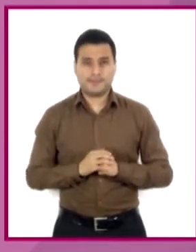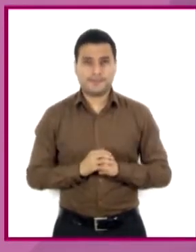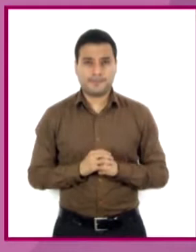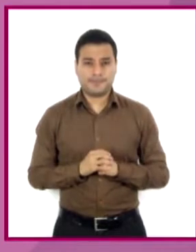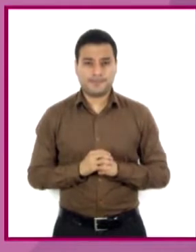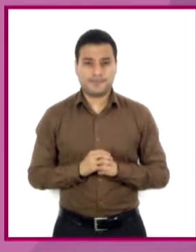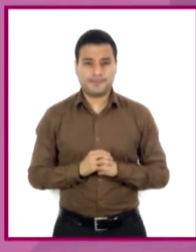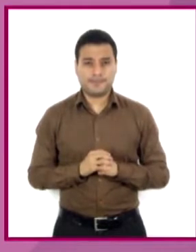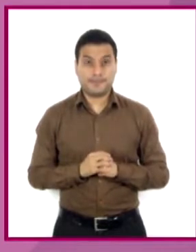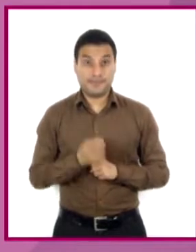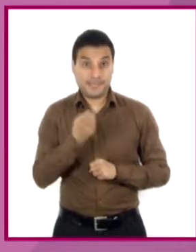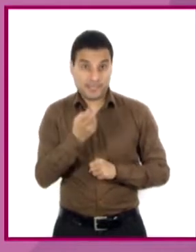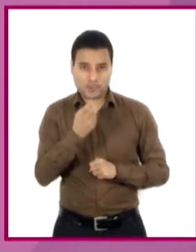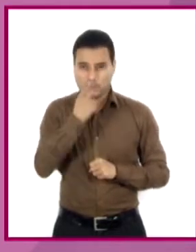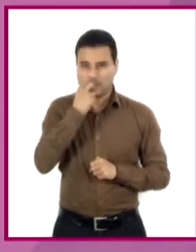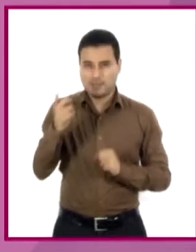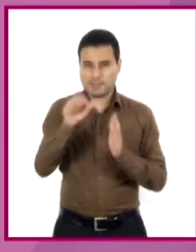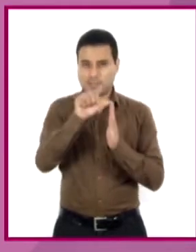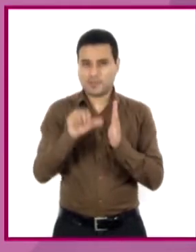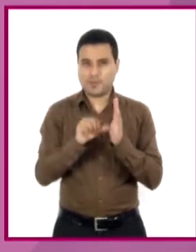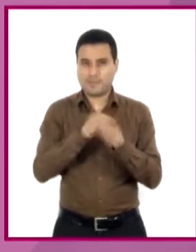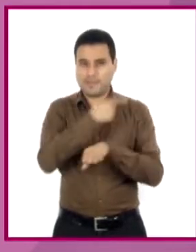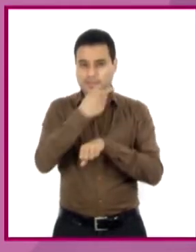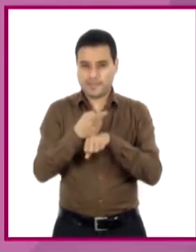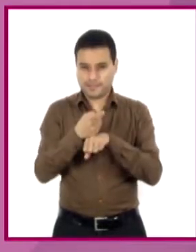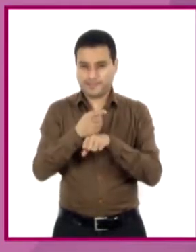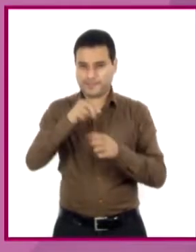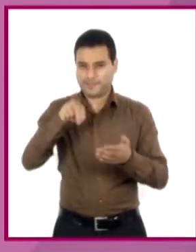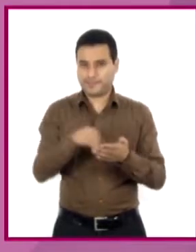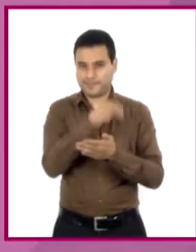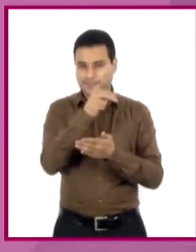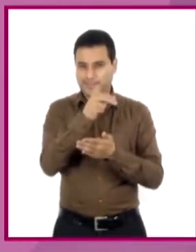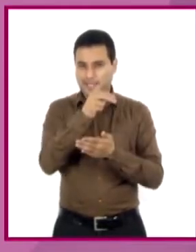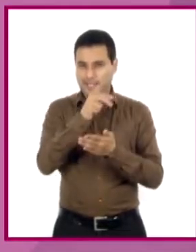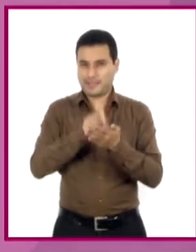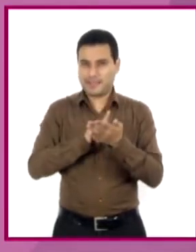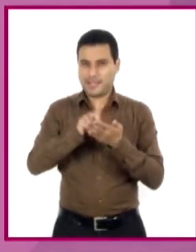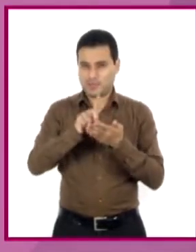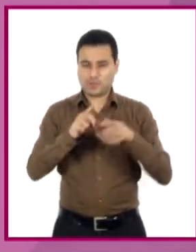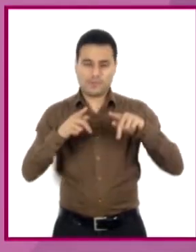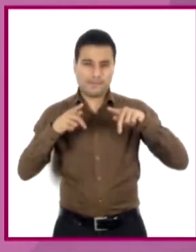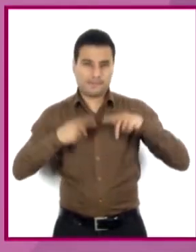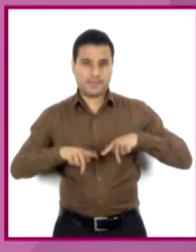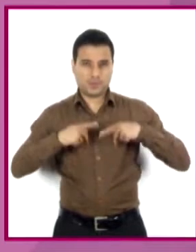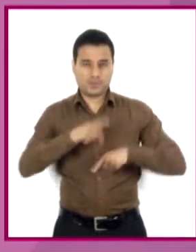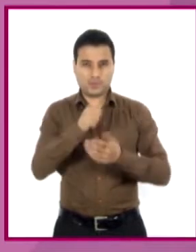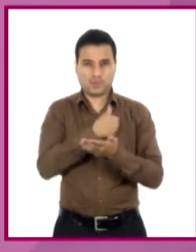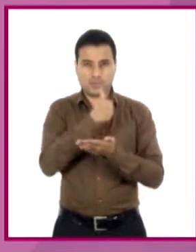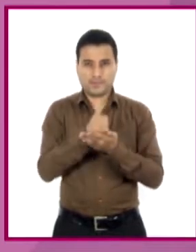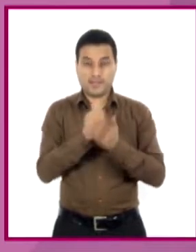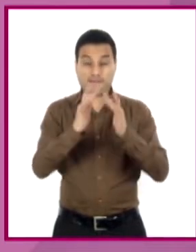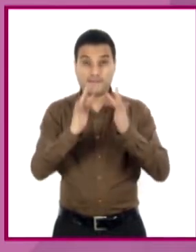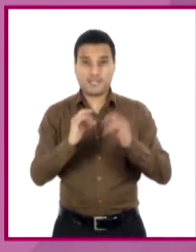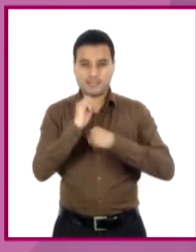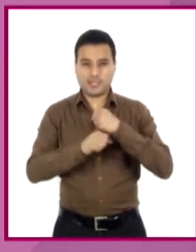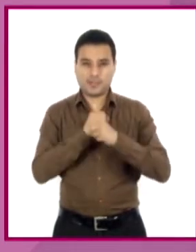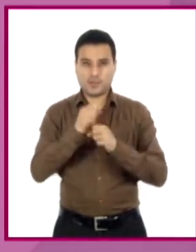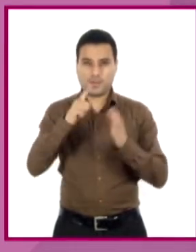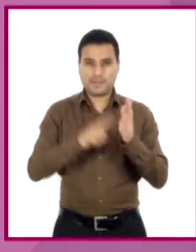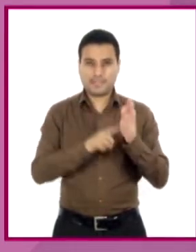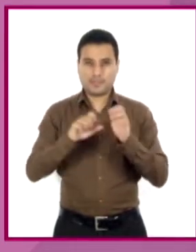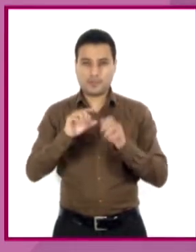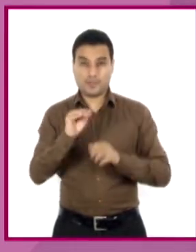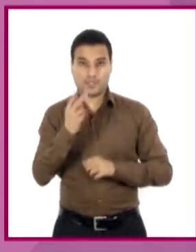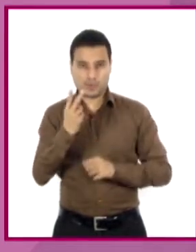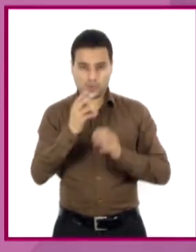Esto se afirmaba en el primer artículo de la Declaración de los Derechos del Hombre y del Ciudadano, promulgada en Francia en